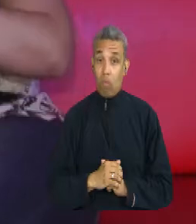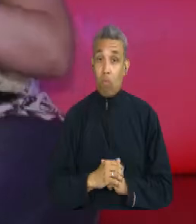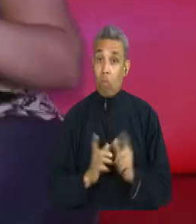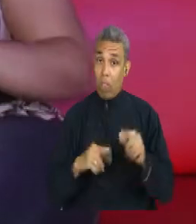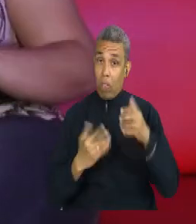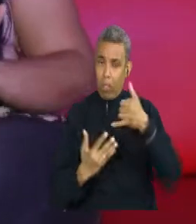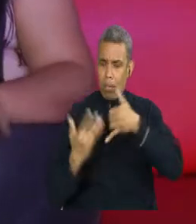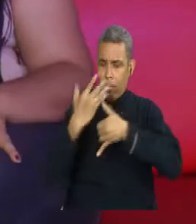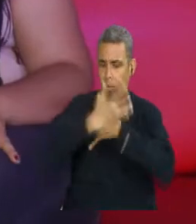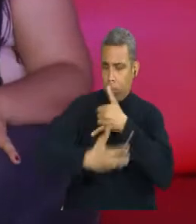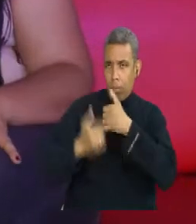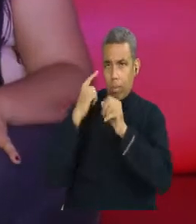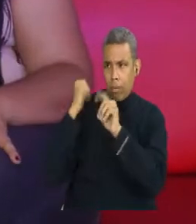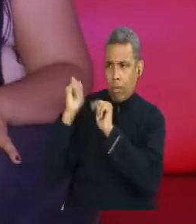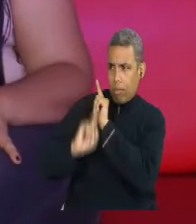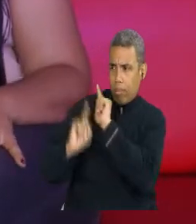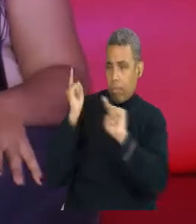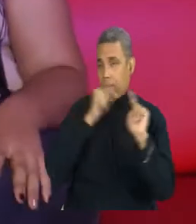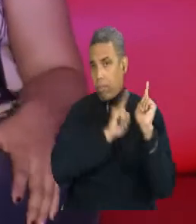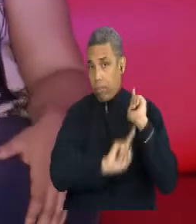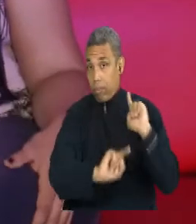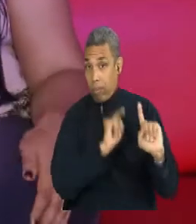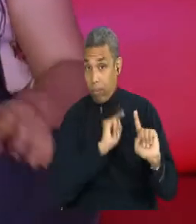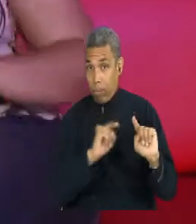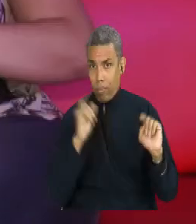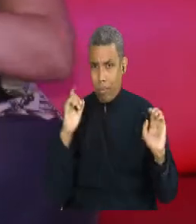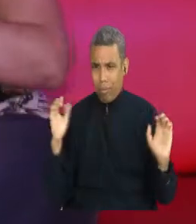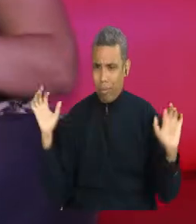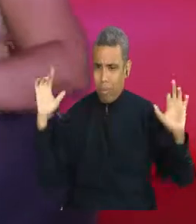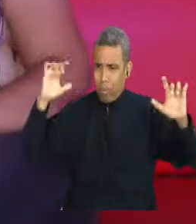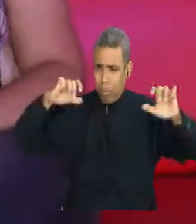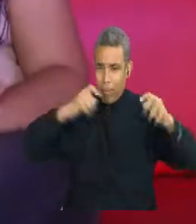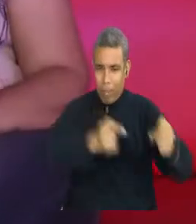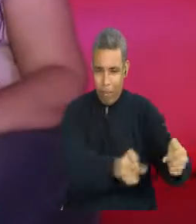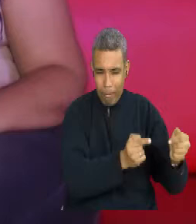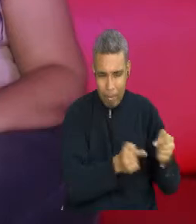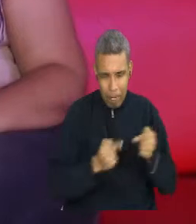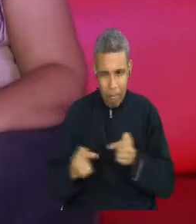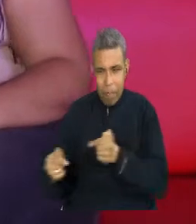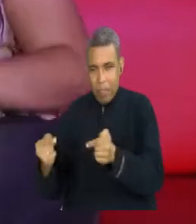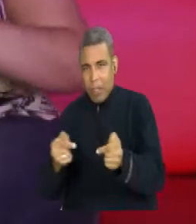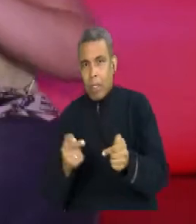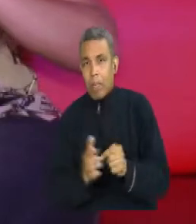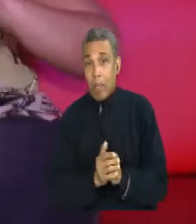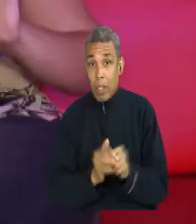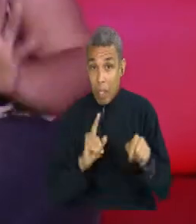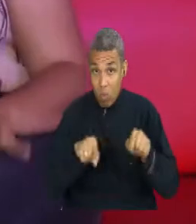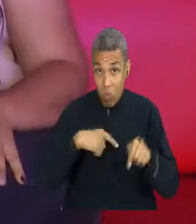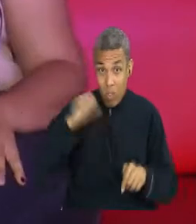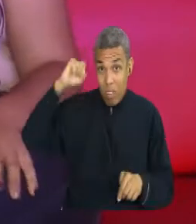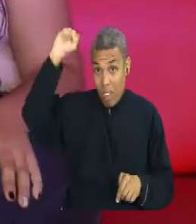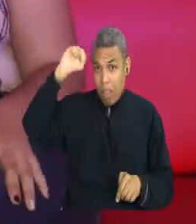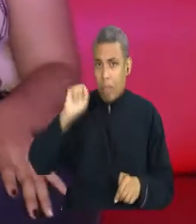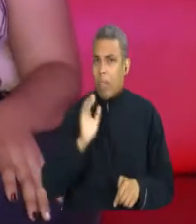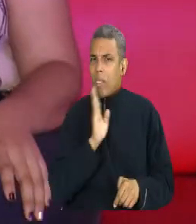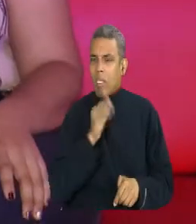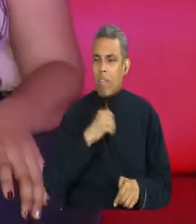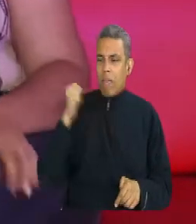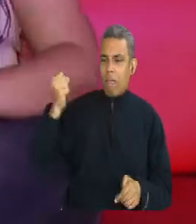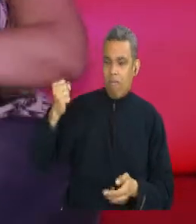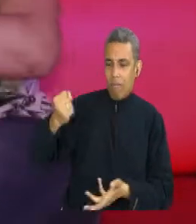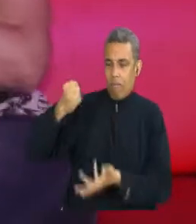vamos a tener talento a nivel de Santander y a nivel de Antioquia. Hablamos de los incentivos que van a tener ellos. El primer puesto va a